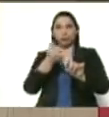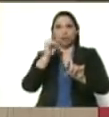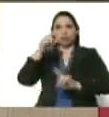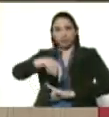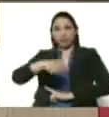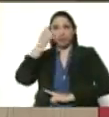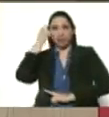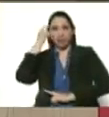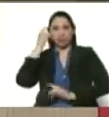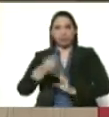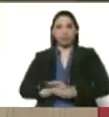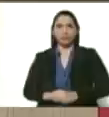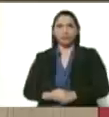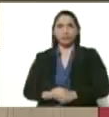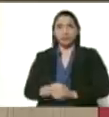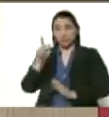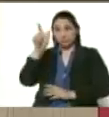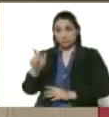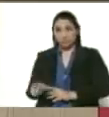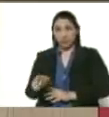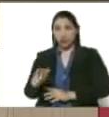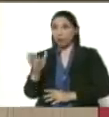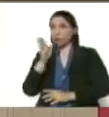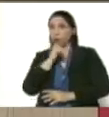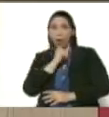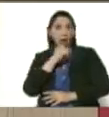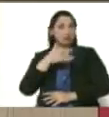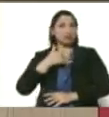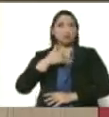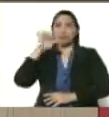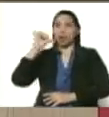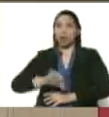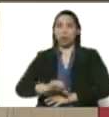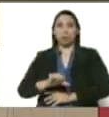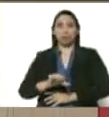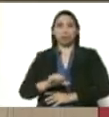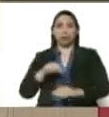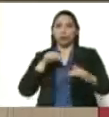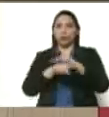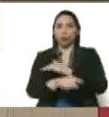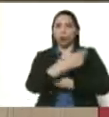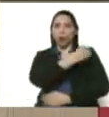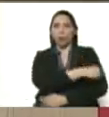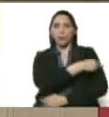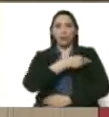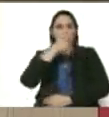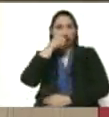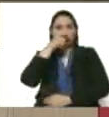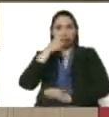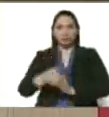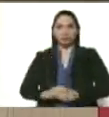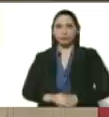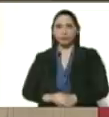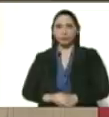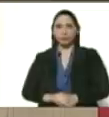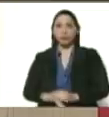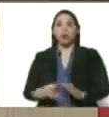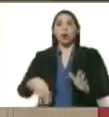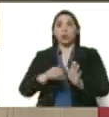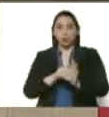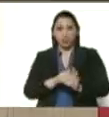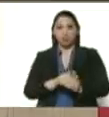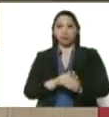de hoy. Este es un caso que está asintomático y está ingresado en un hospital Centinela. Nuevamente es un